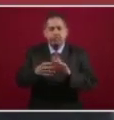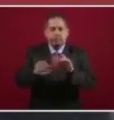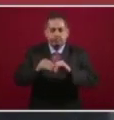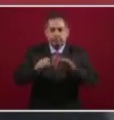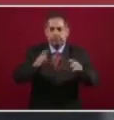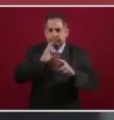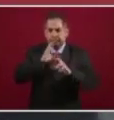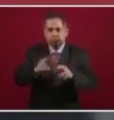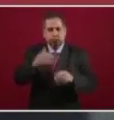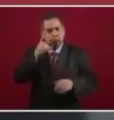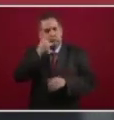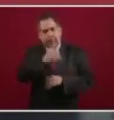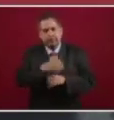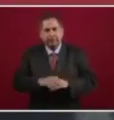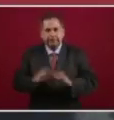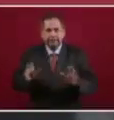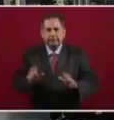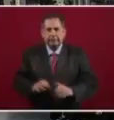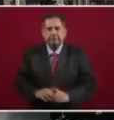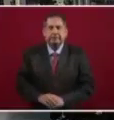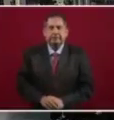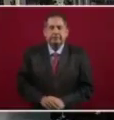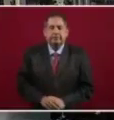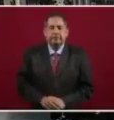el resultado de la llamada.